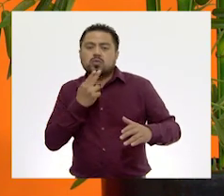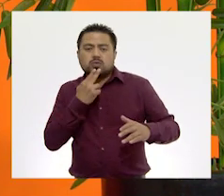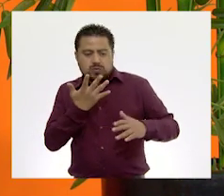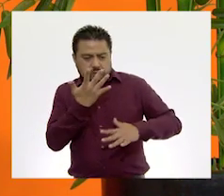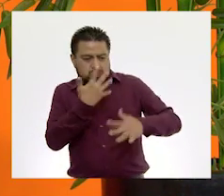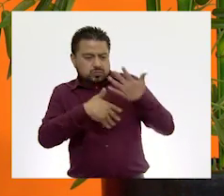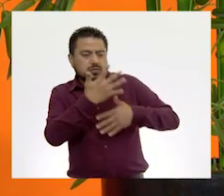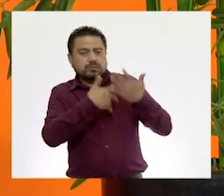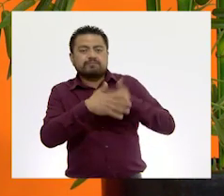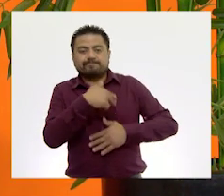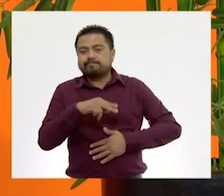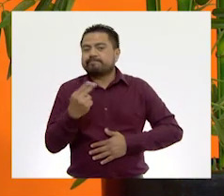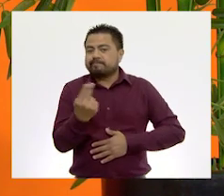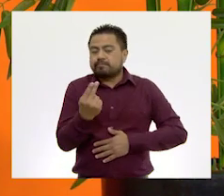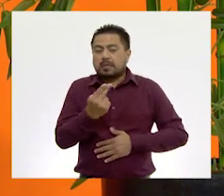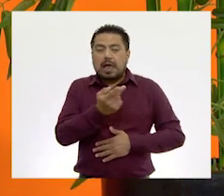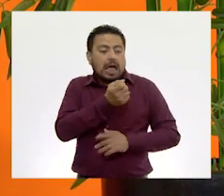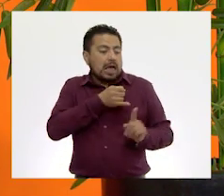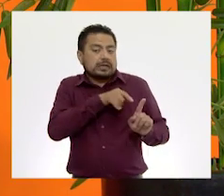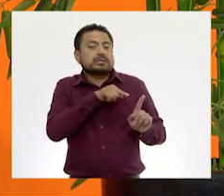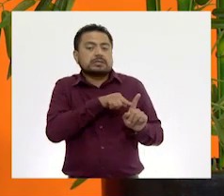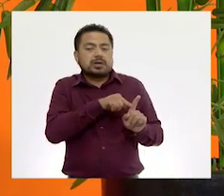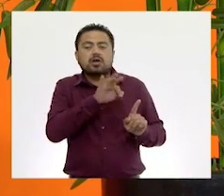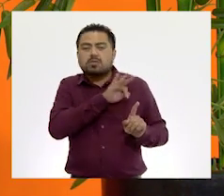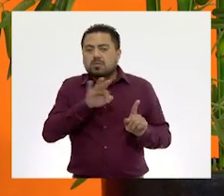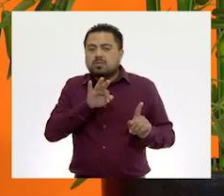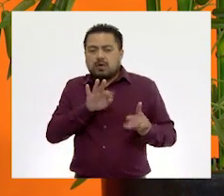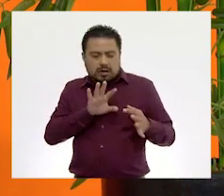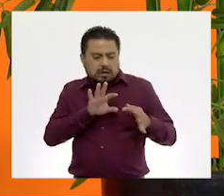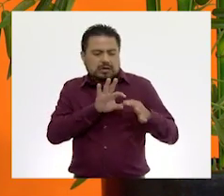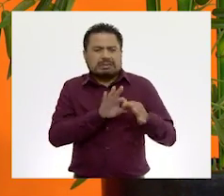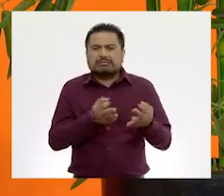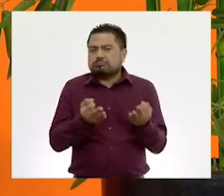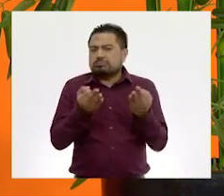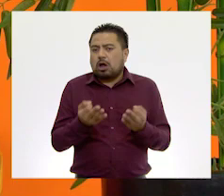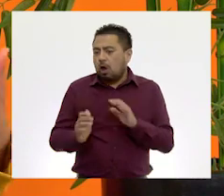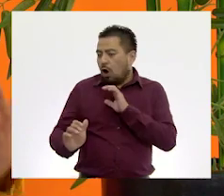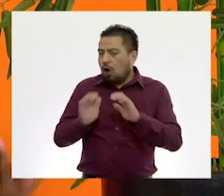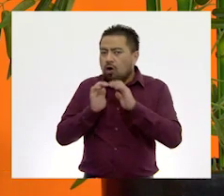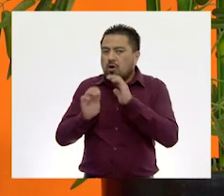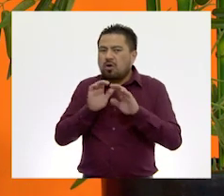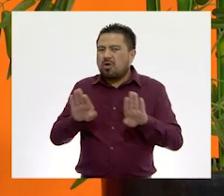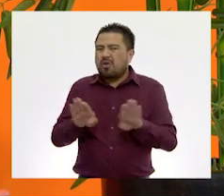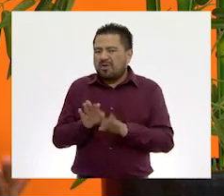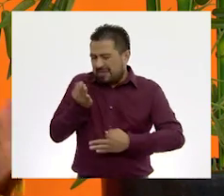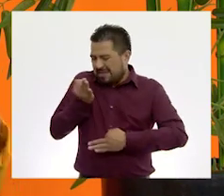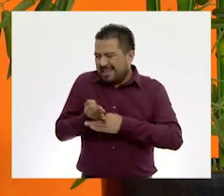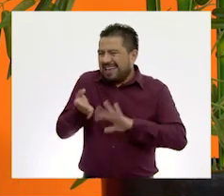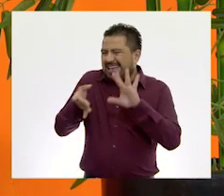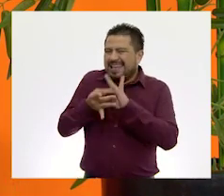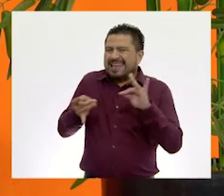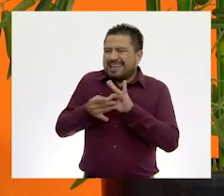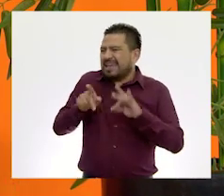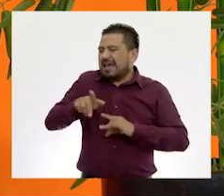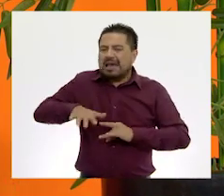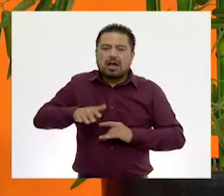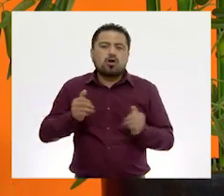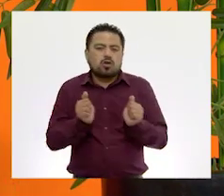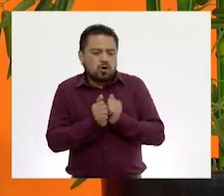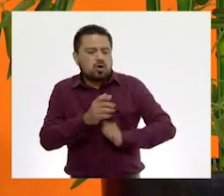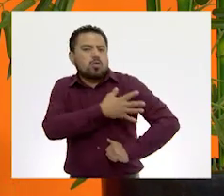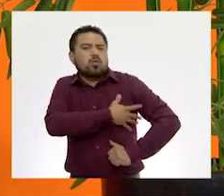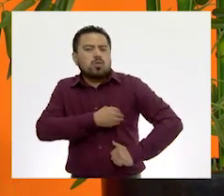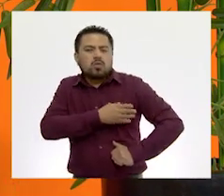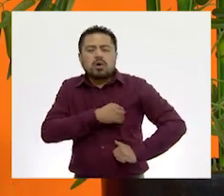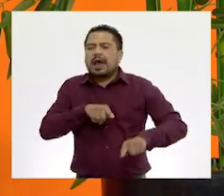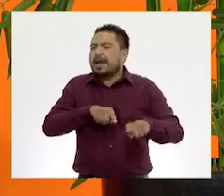la lengua de señas y de esta manera puedan establecer una verdadera comunicación, como lo acabas de decir, con sus hijas, con sus